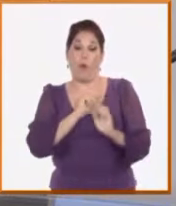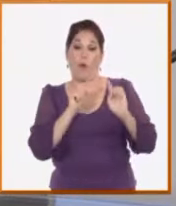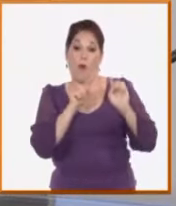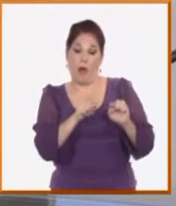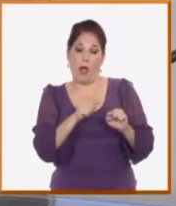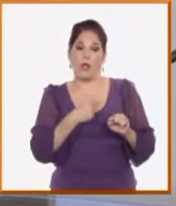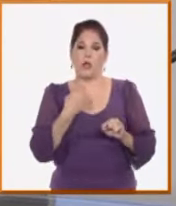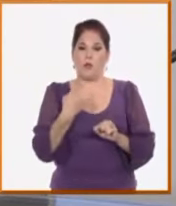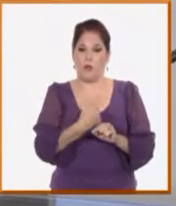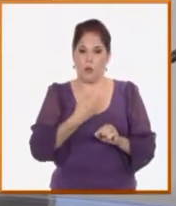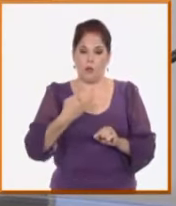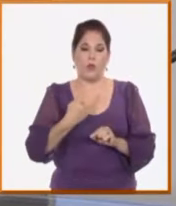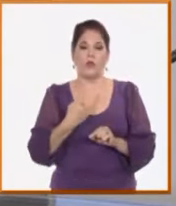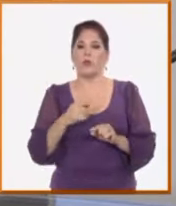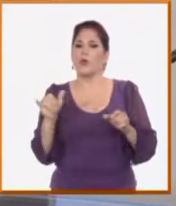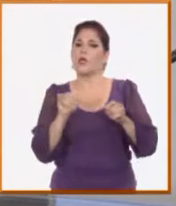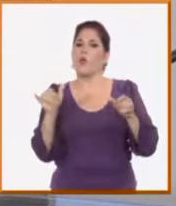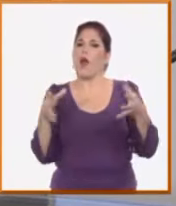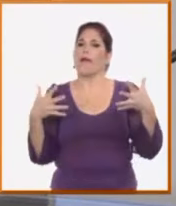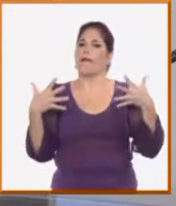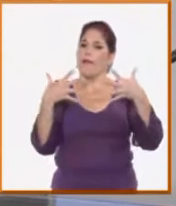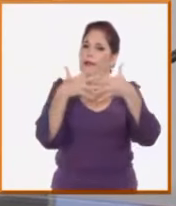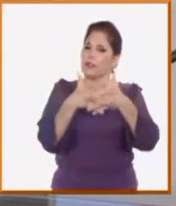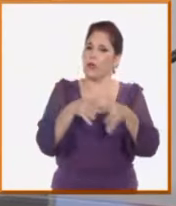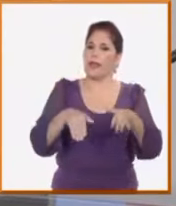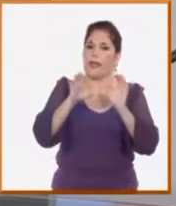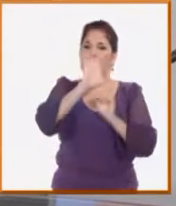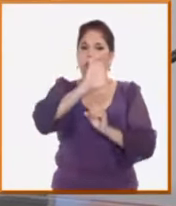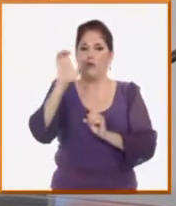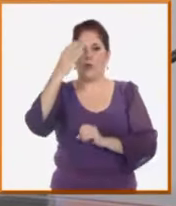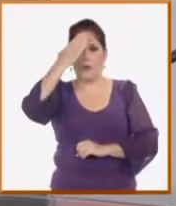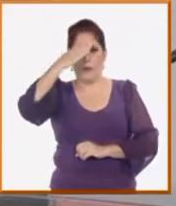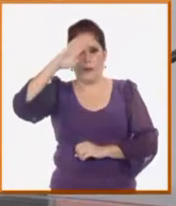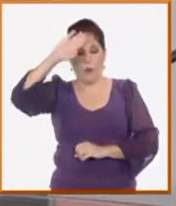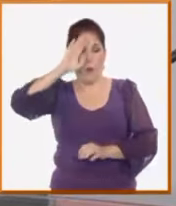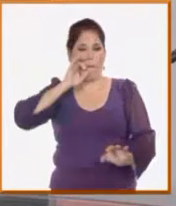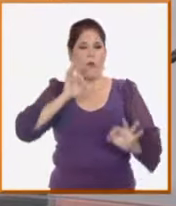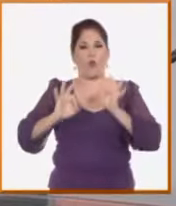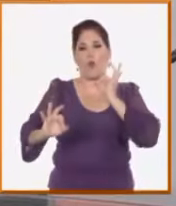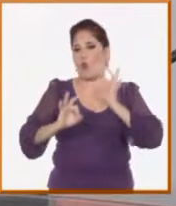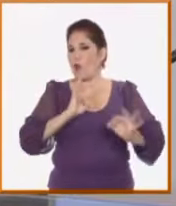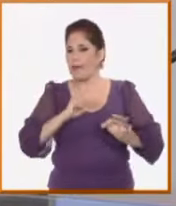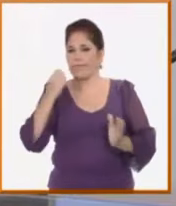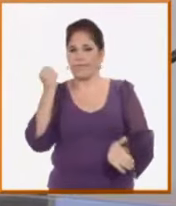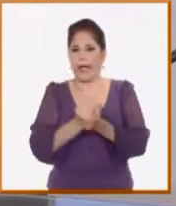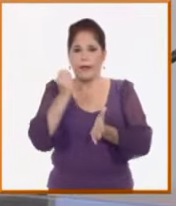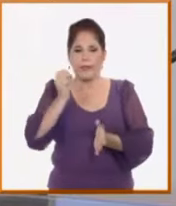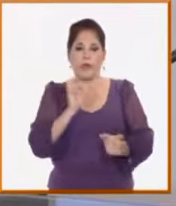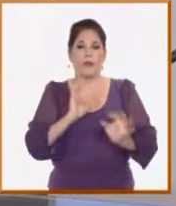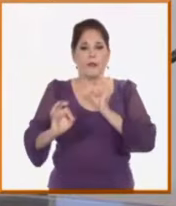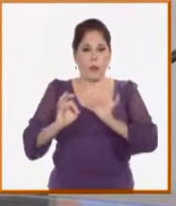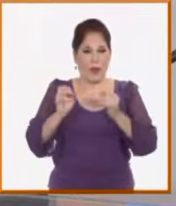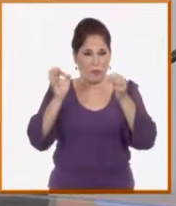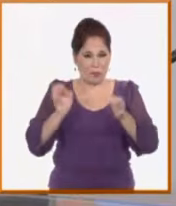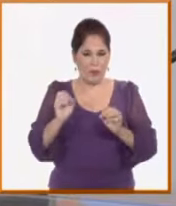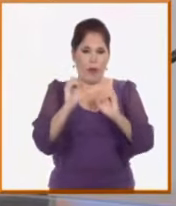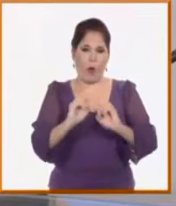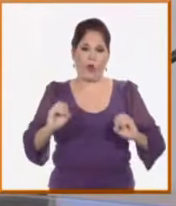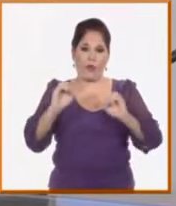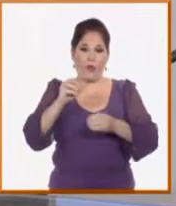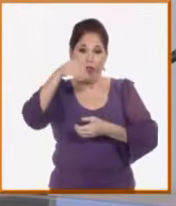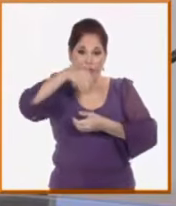debemos con estrecha relación con las instituciones del país para salvaguardar y garantizar la seguridad y el orden